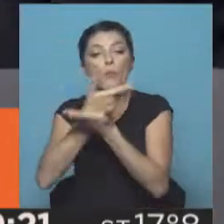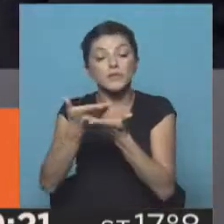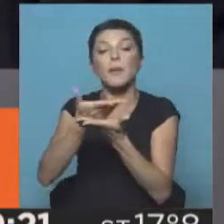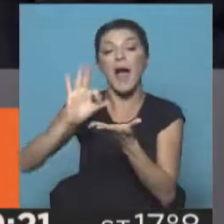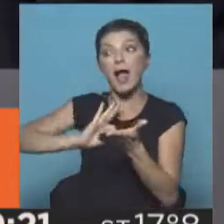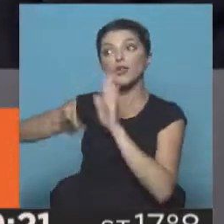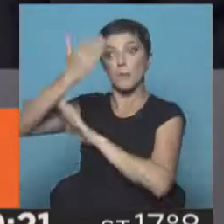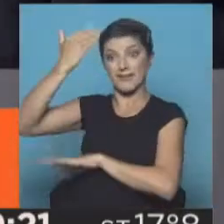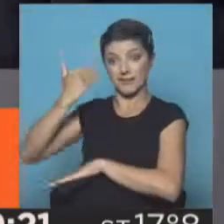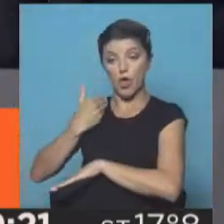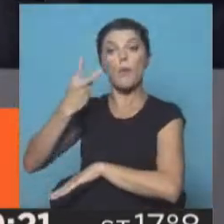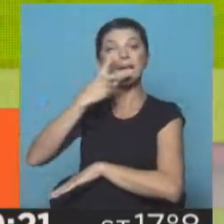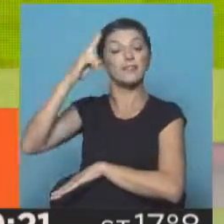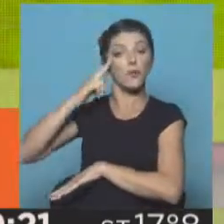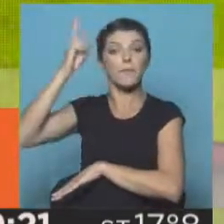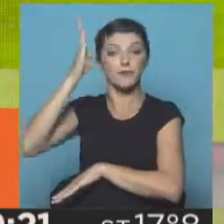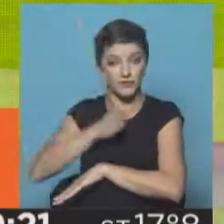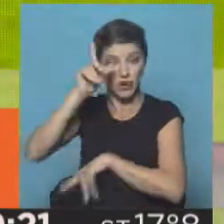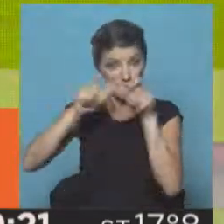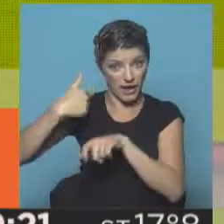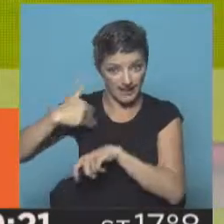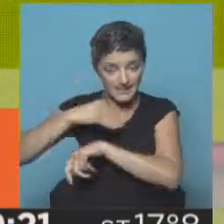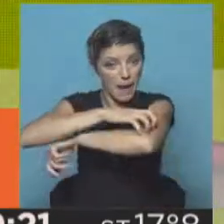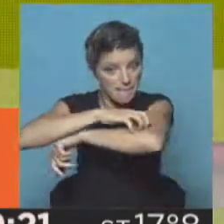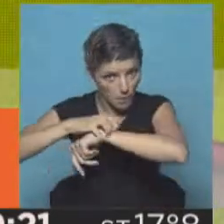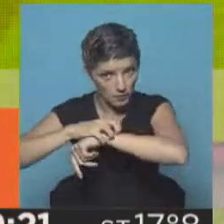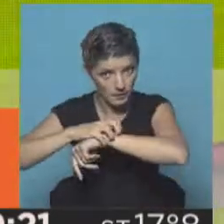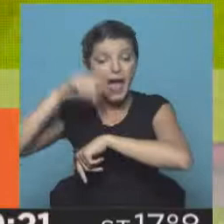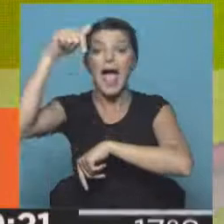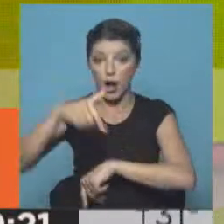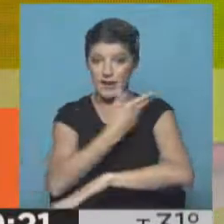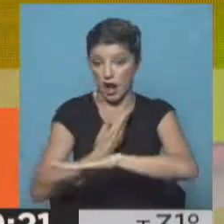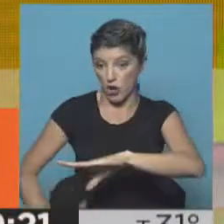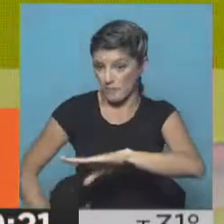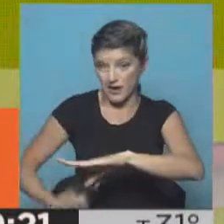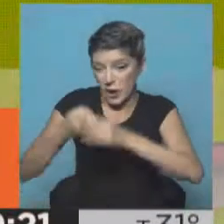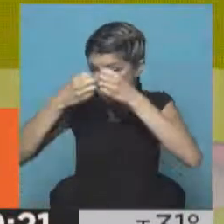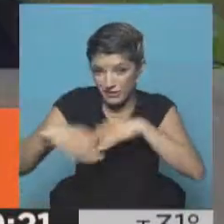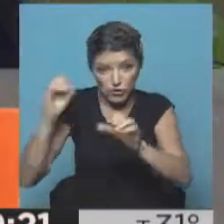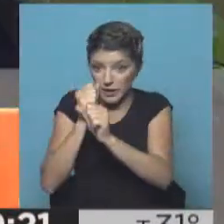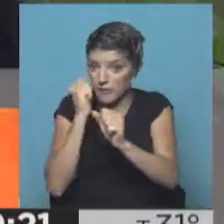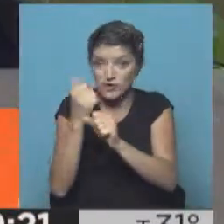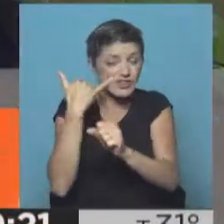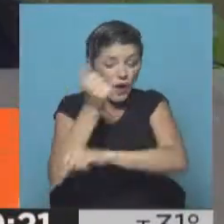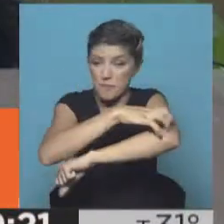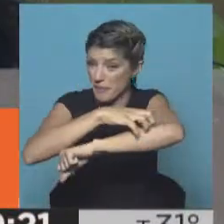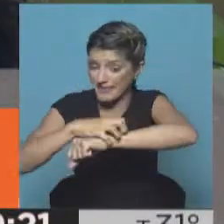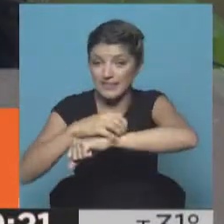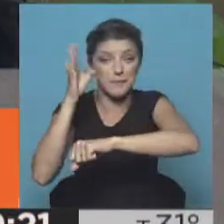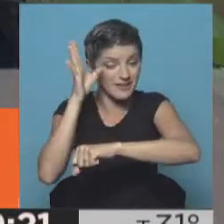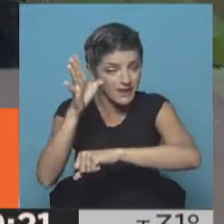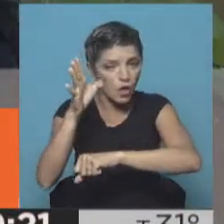teníamos 29% de pobreza. Sin dudas, el gobierno actual arranca con una pobreza alta, en una situación muy crítica, pero el conjunto